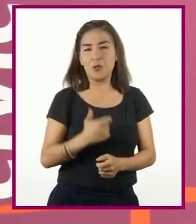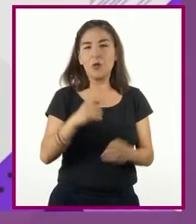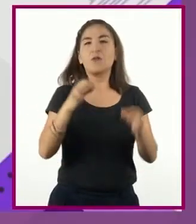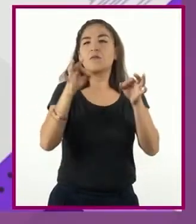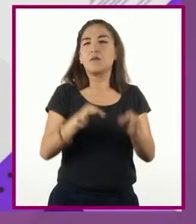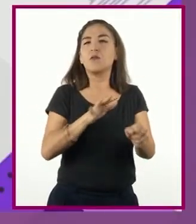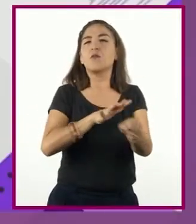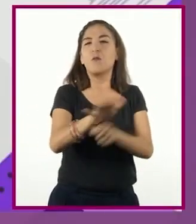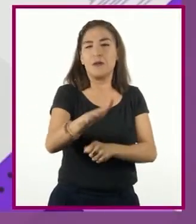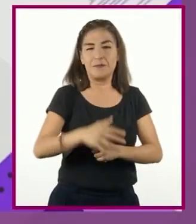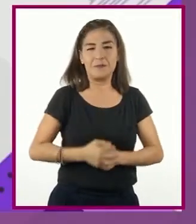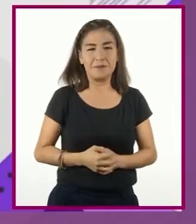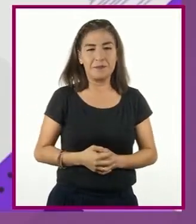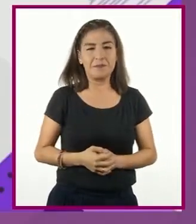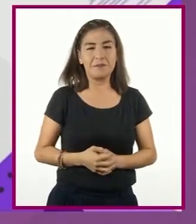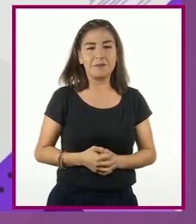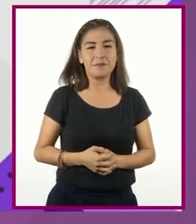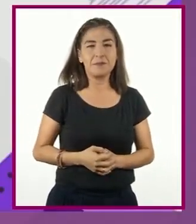son: